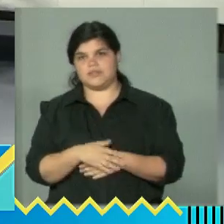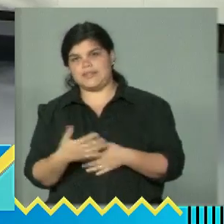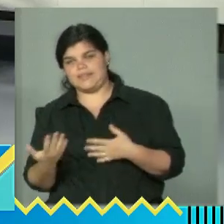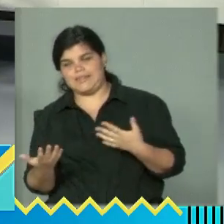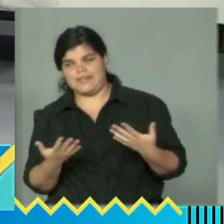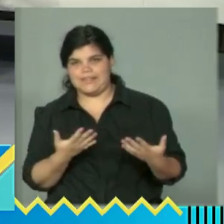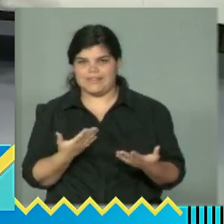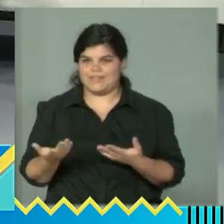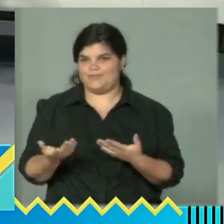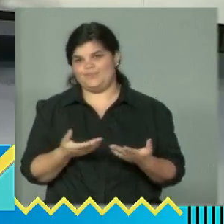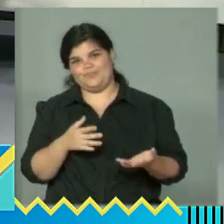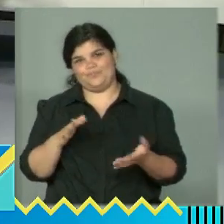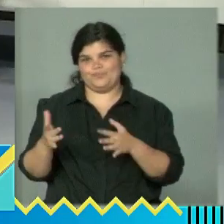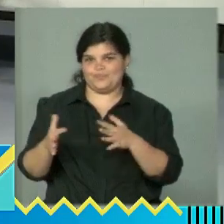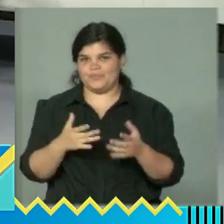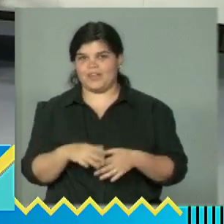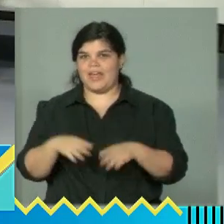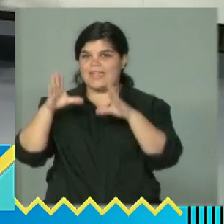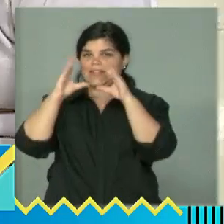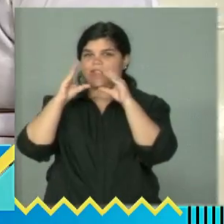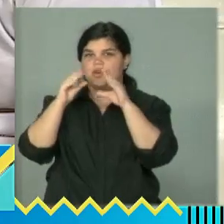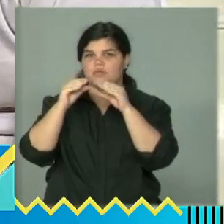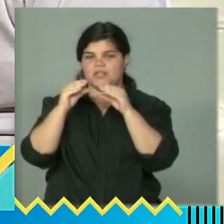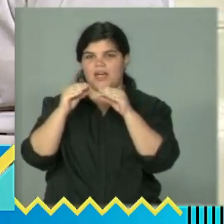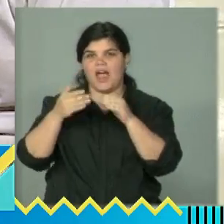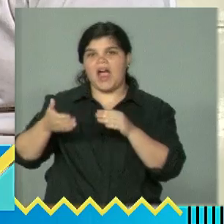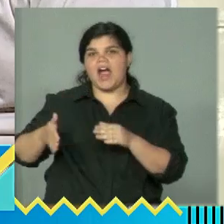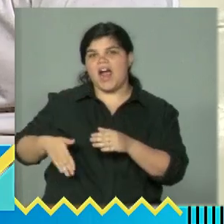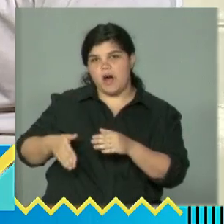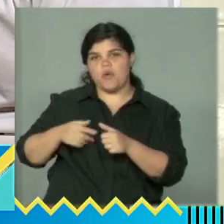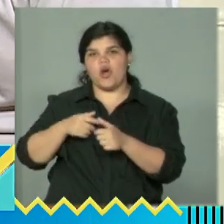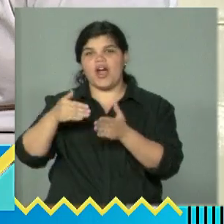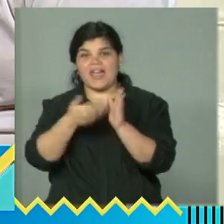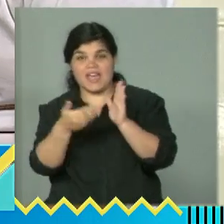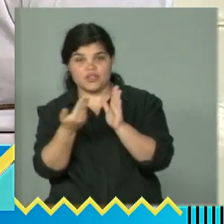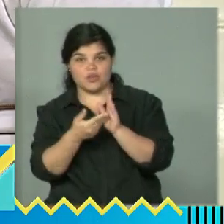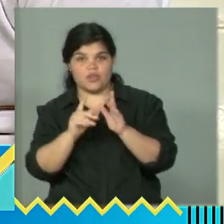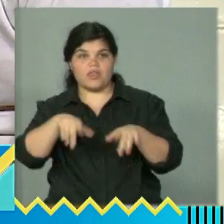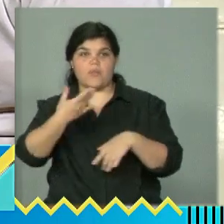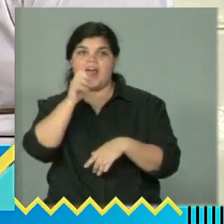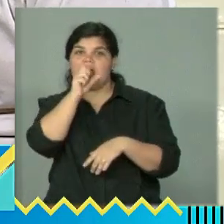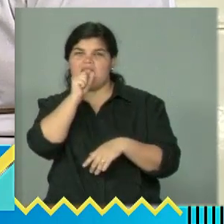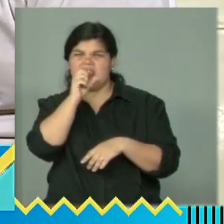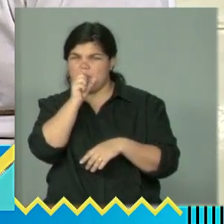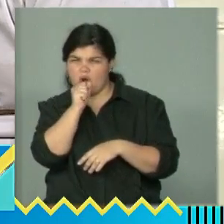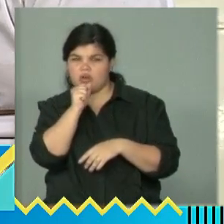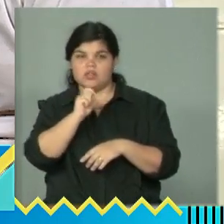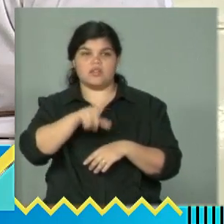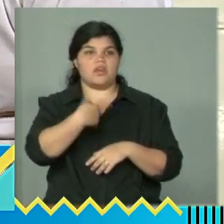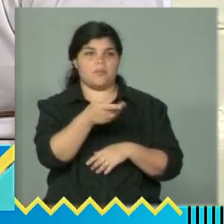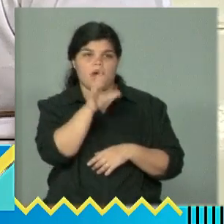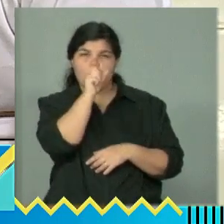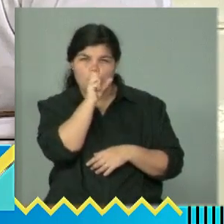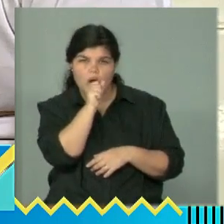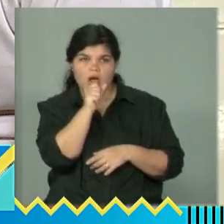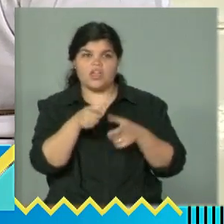saludable, de lo que se dice. Un sándwich de jamón y queso, una limonada y después... Y después como un jugo de naranja y una tortita